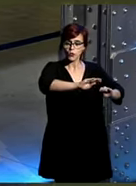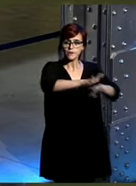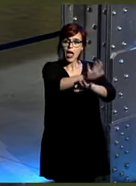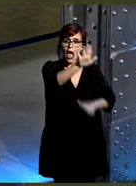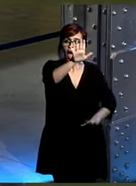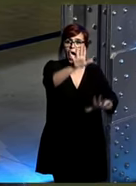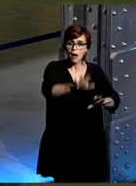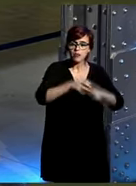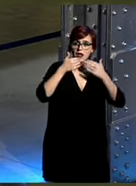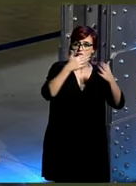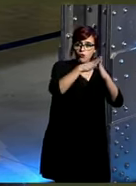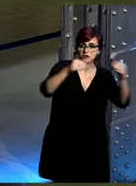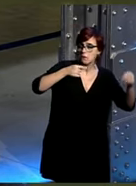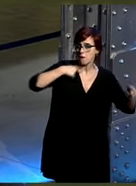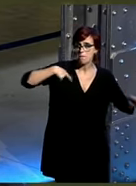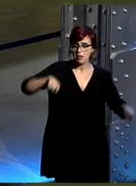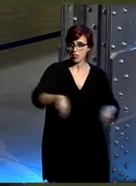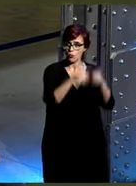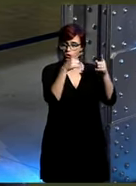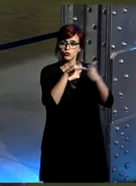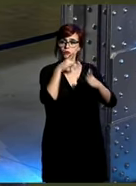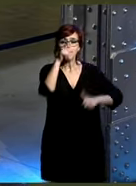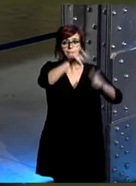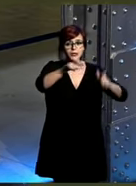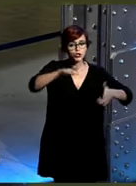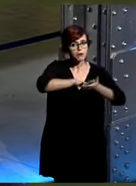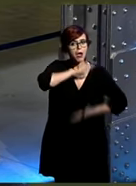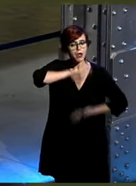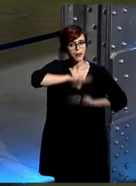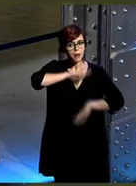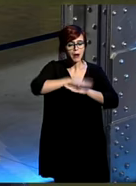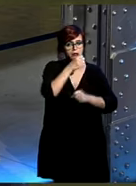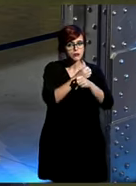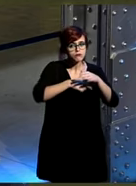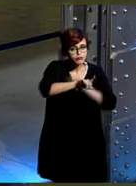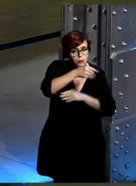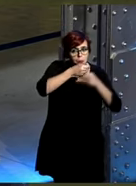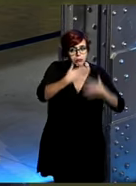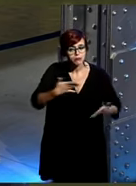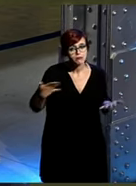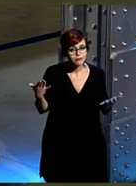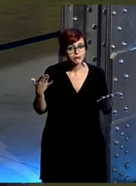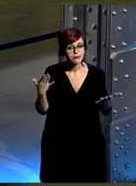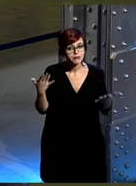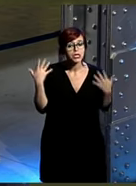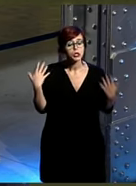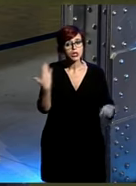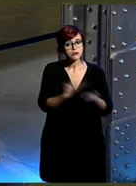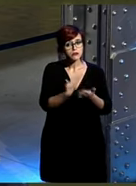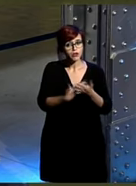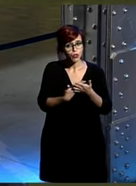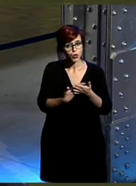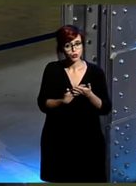por la vía académica. A mí me daba igual. Lo cierto es que era gente que tenía la capacidad de desarrollar ese trabajo. Entonces, sí tenemos